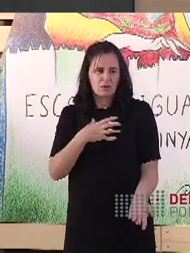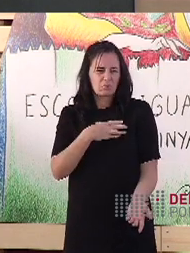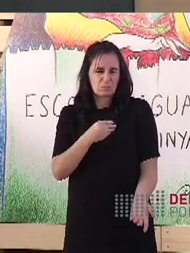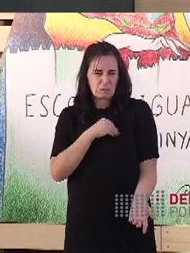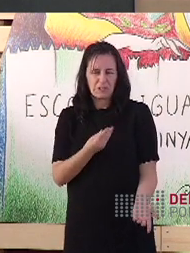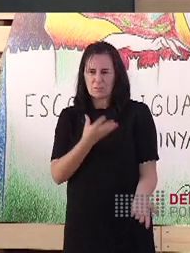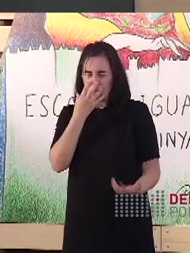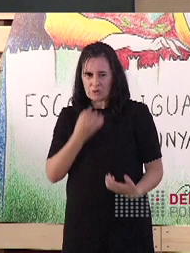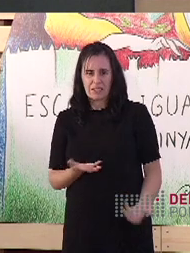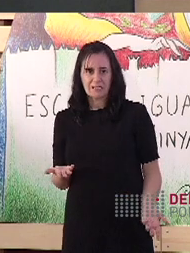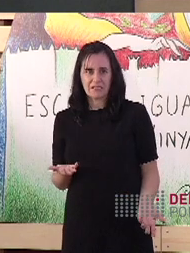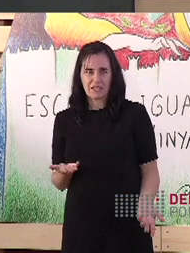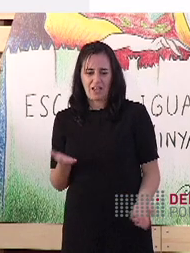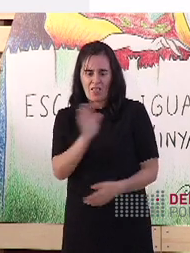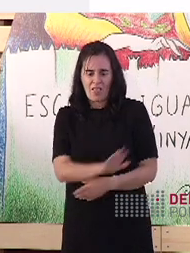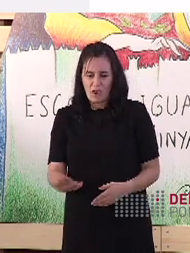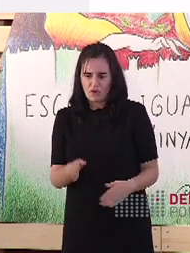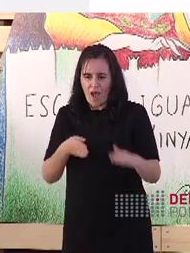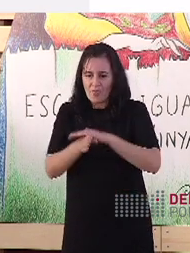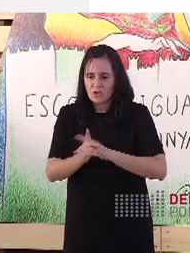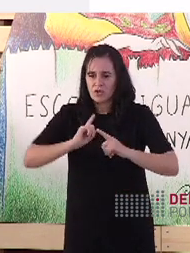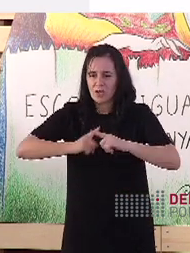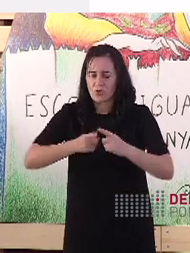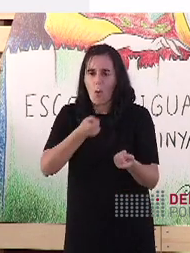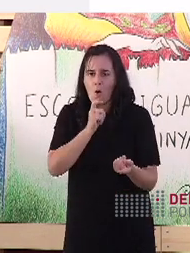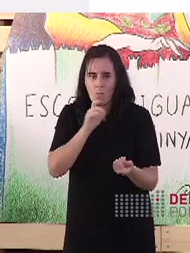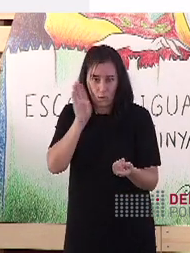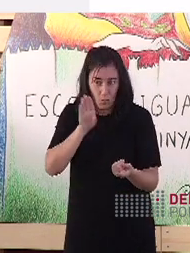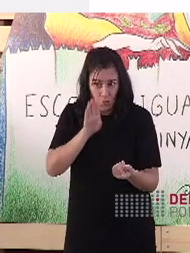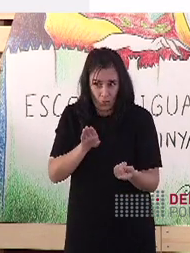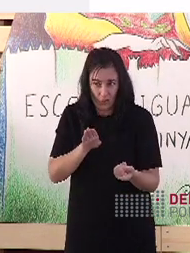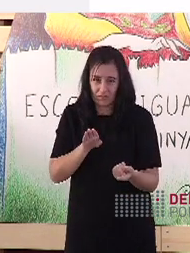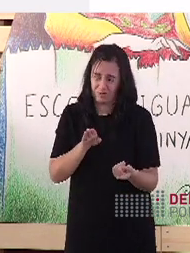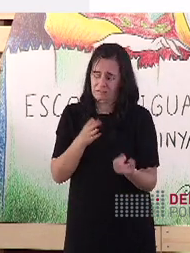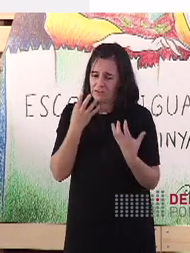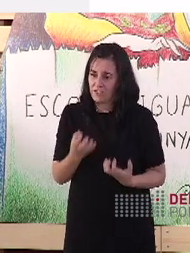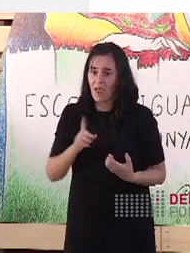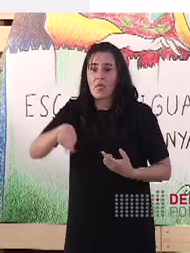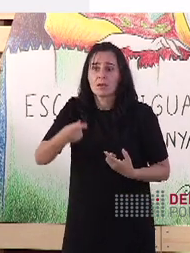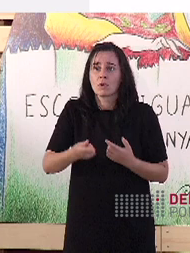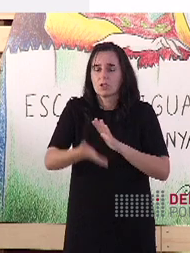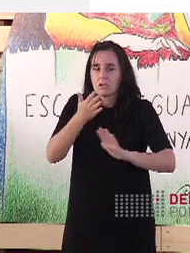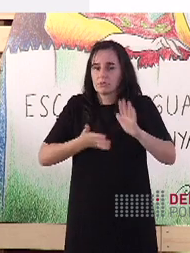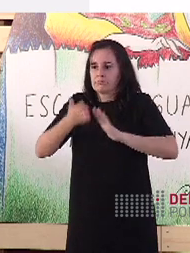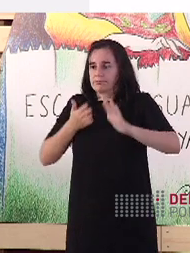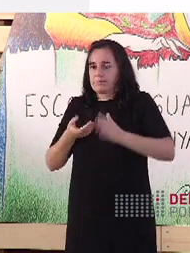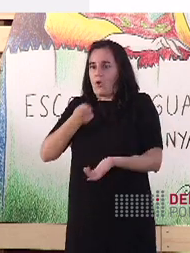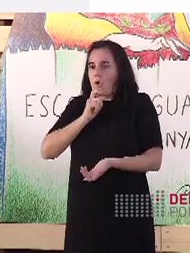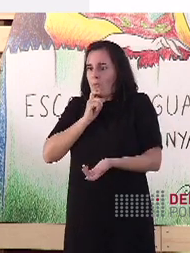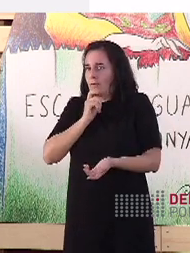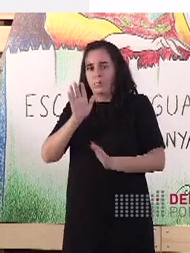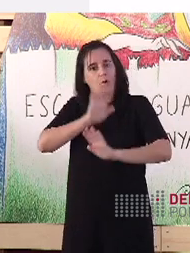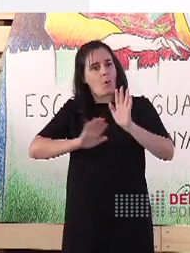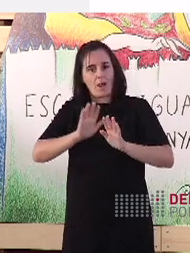la manera en la que llegan al sexo. Después, ¿cómo puedes deconstruir todo eso? Muy complicado. Ya nos están diciendo